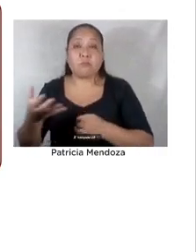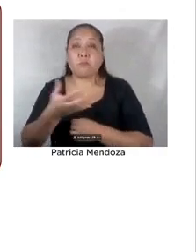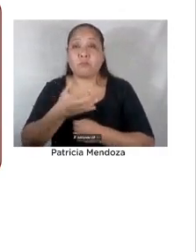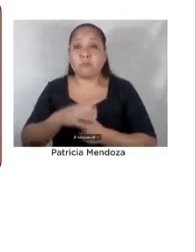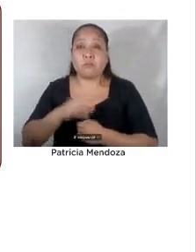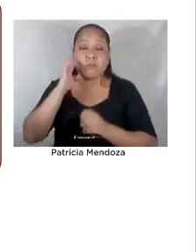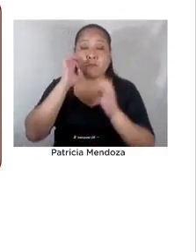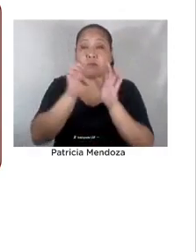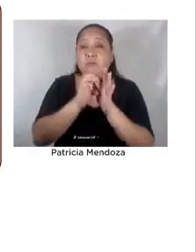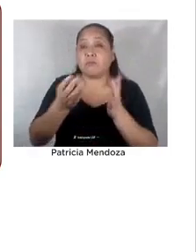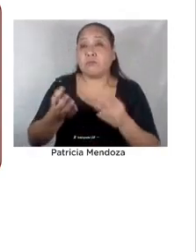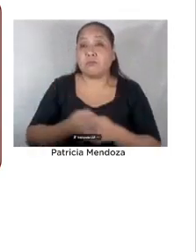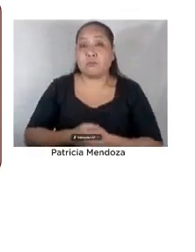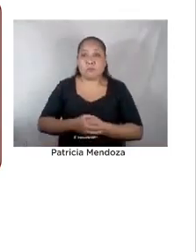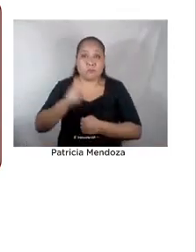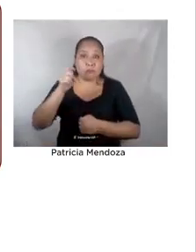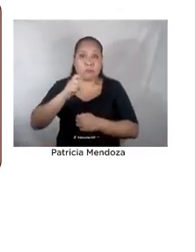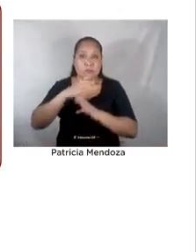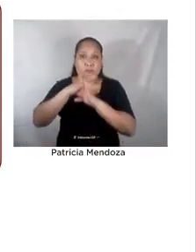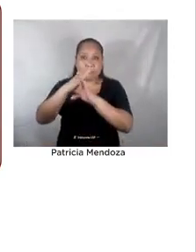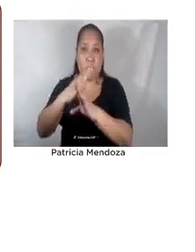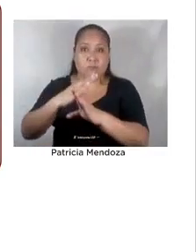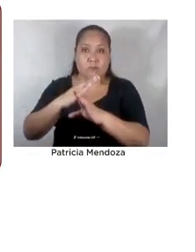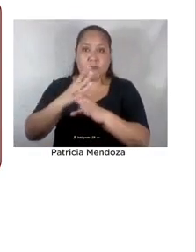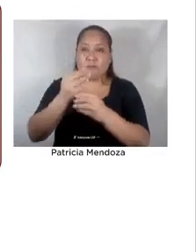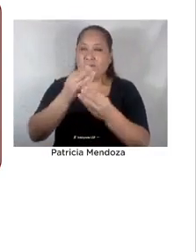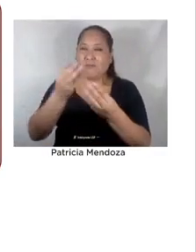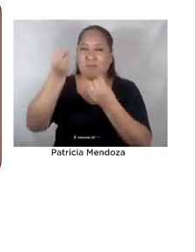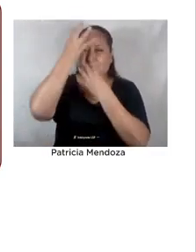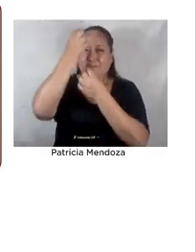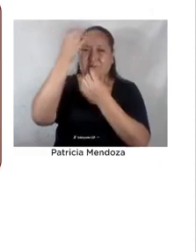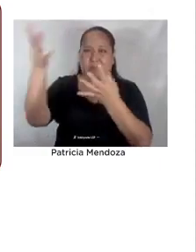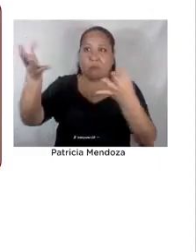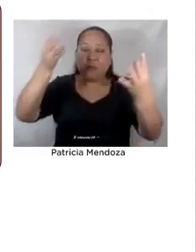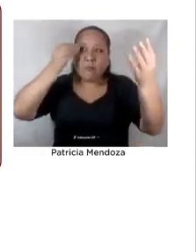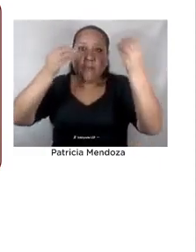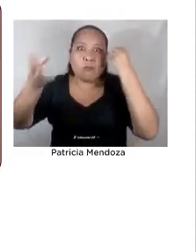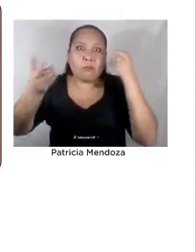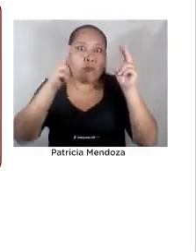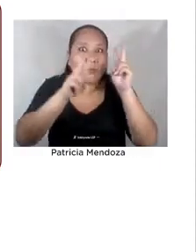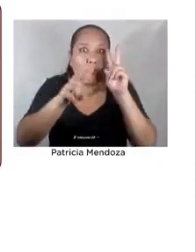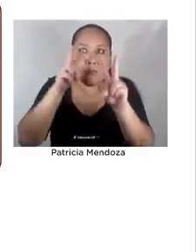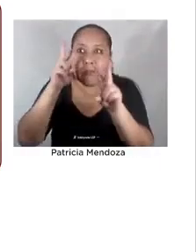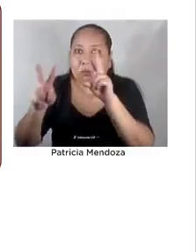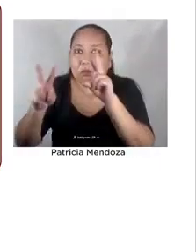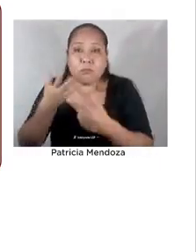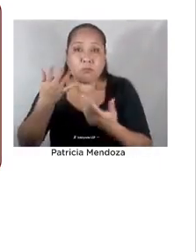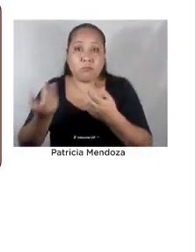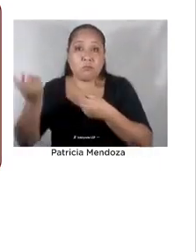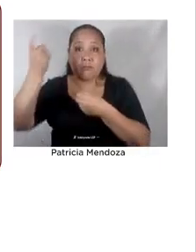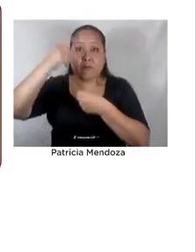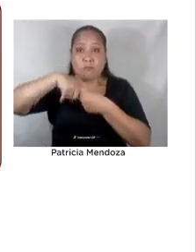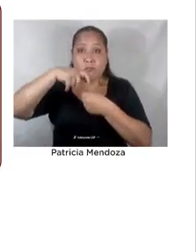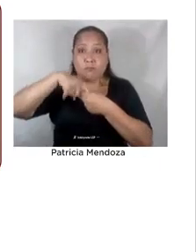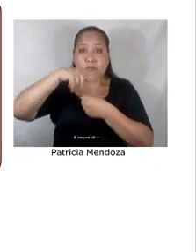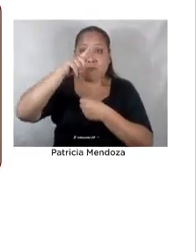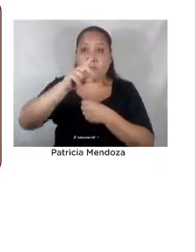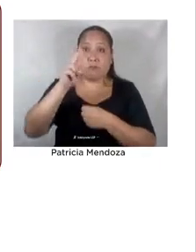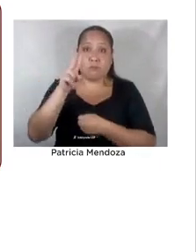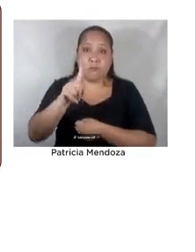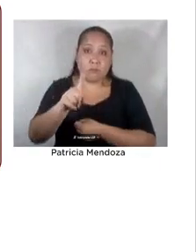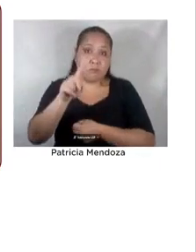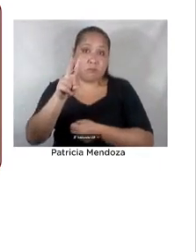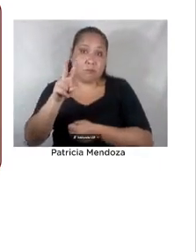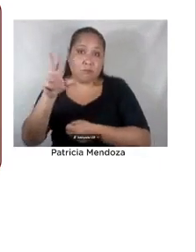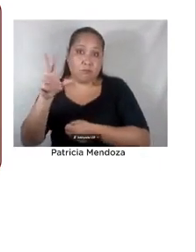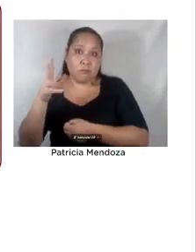ejemplo, debemos evitar la abundancia de información, ¿no? A veces estamos suscritos a 1, 2, 3 o